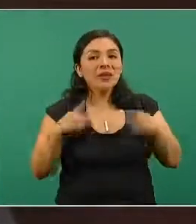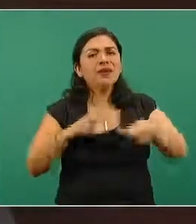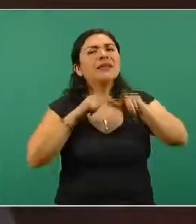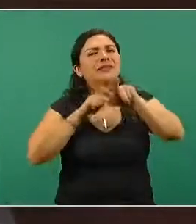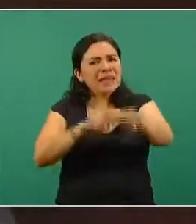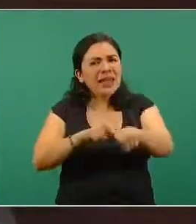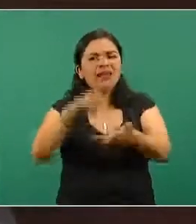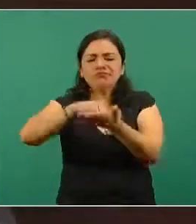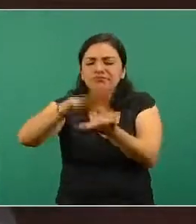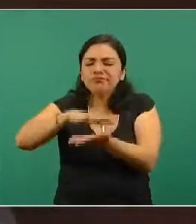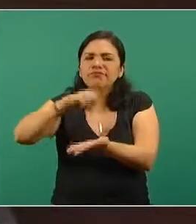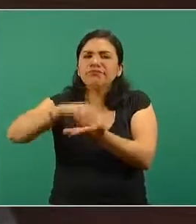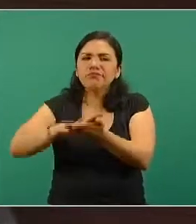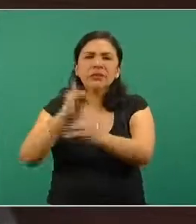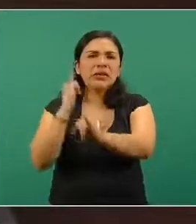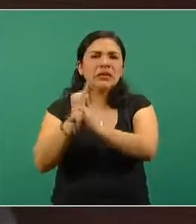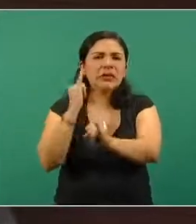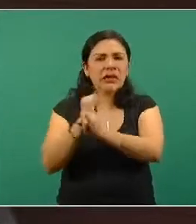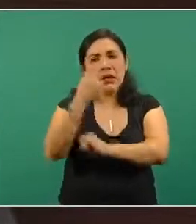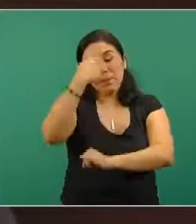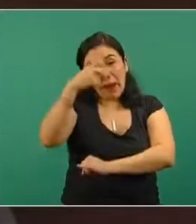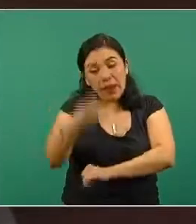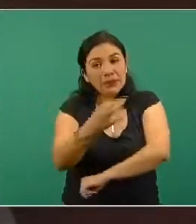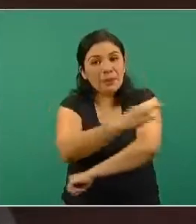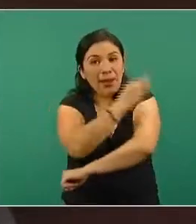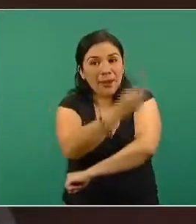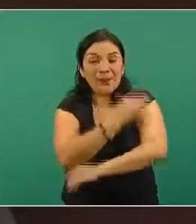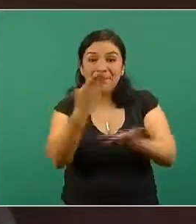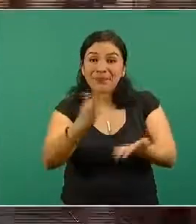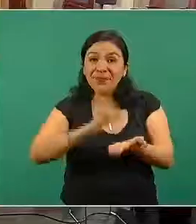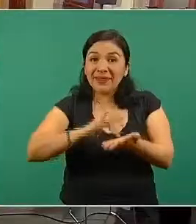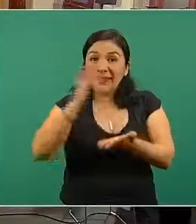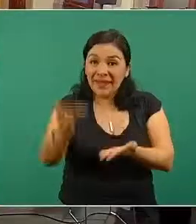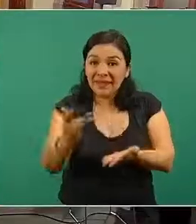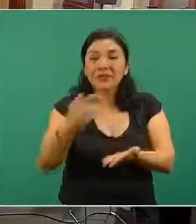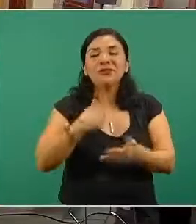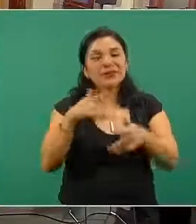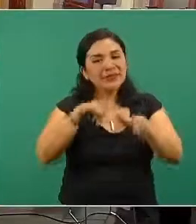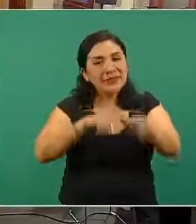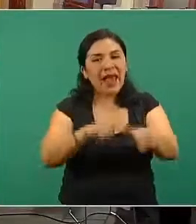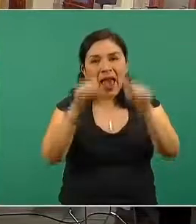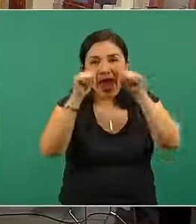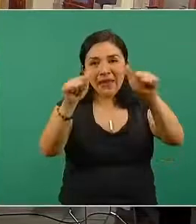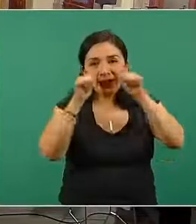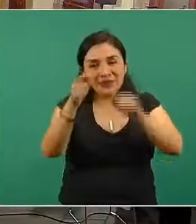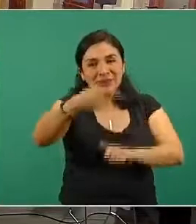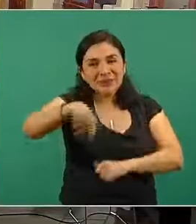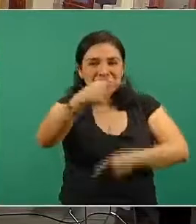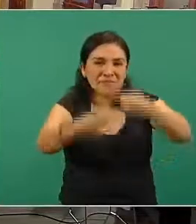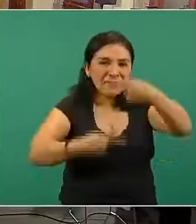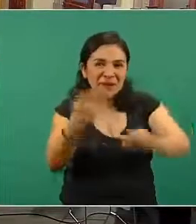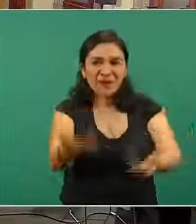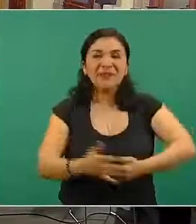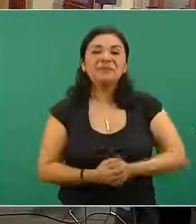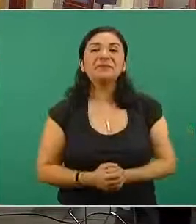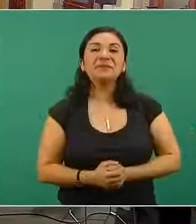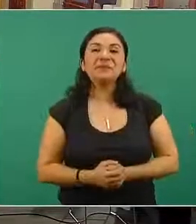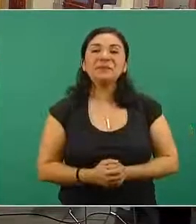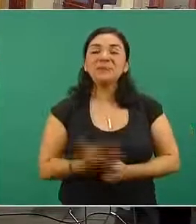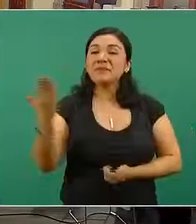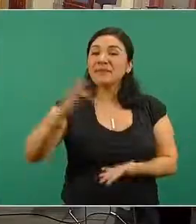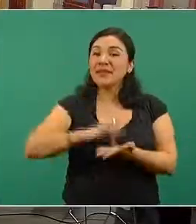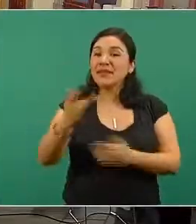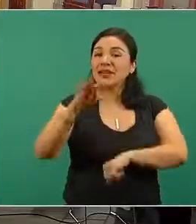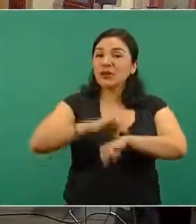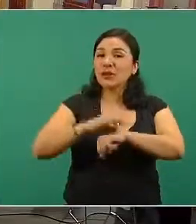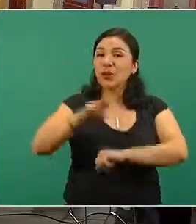sigan registrando, que no para nuestra operación. Muchas gracias y quedamos atentos a preguntas y respuestas. Muchas gracias,